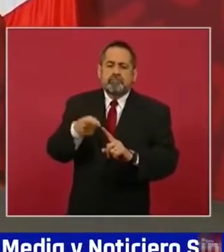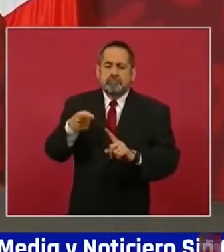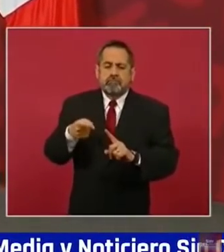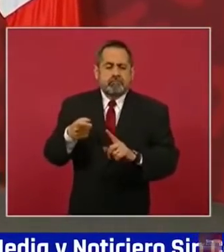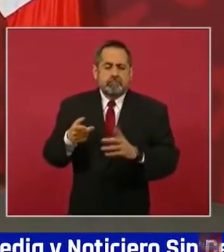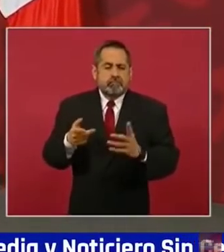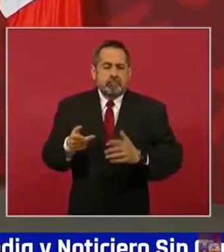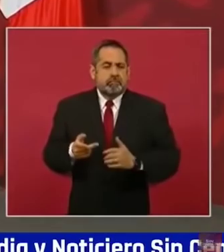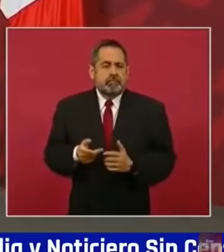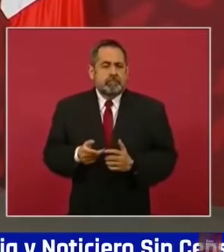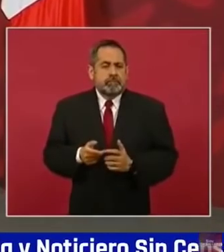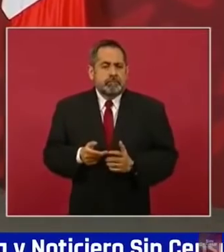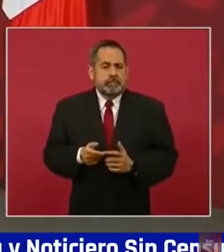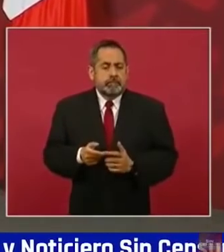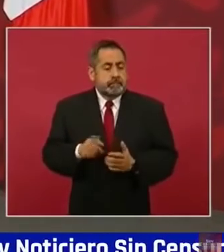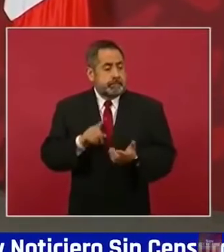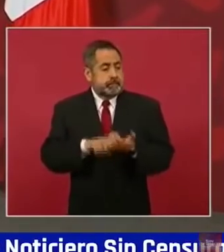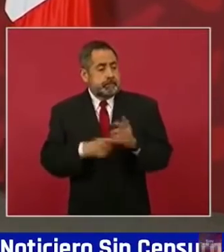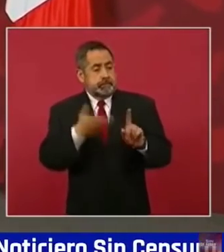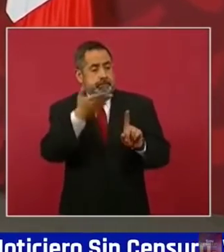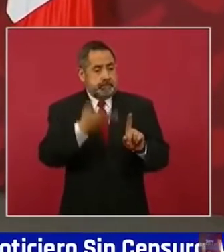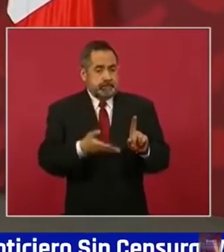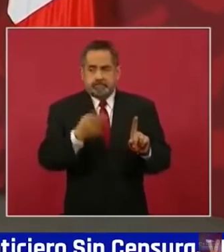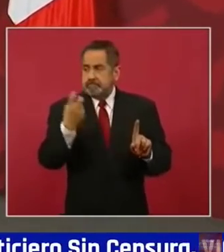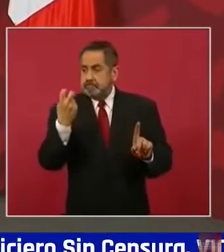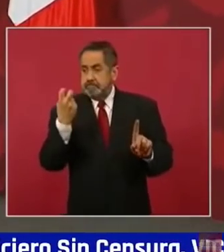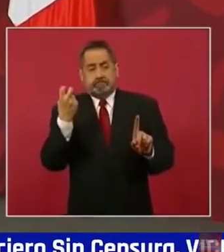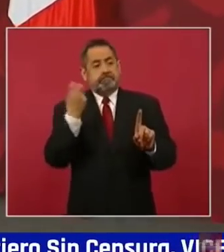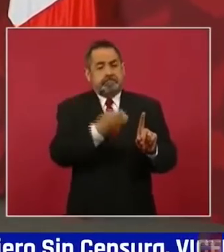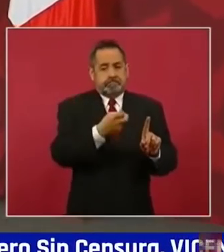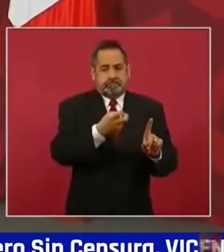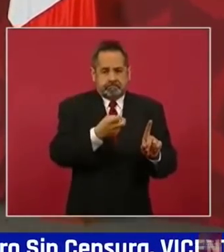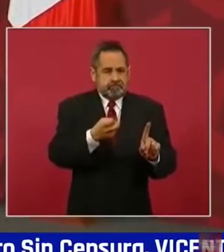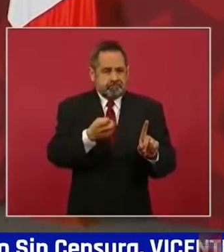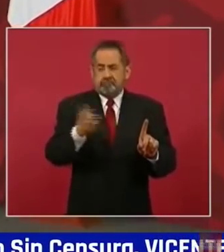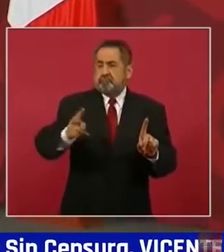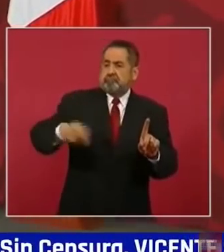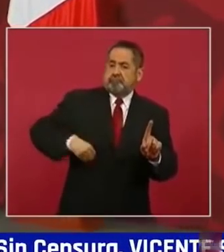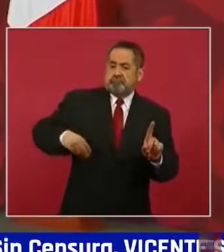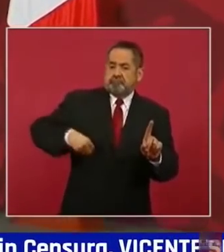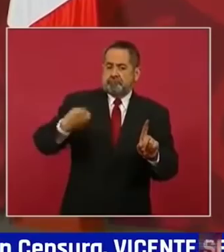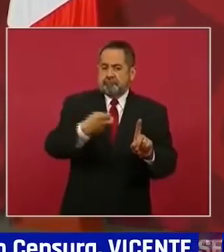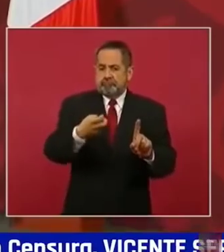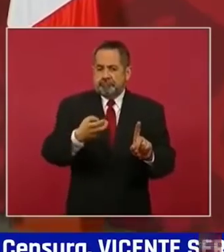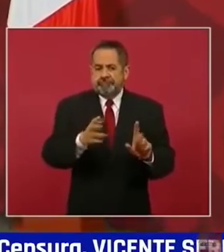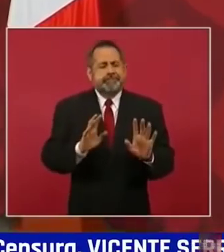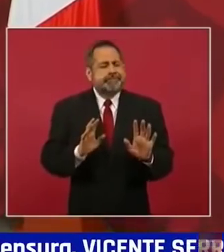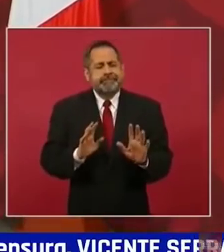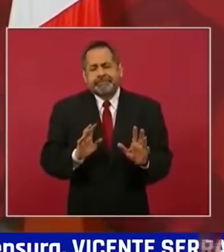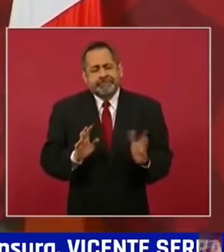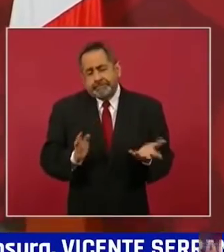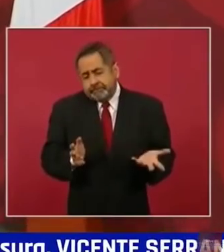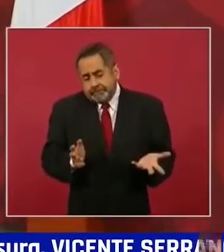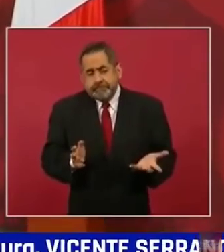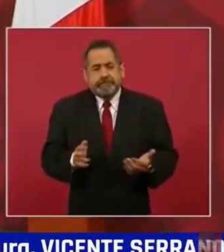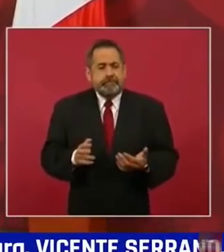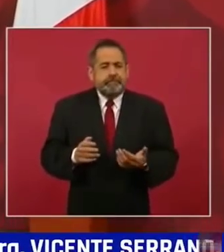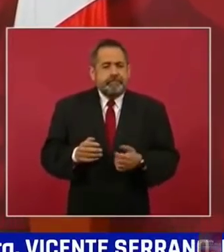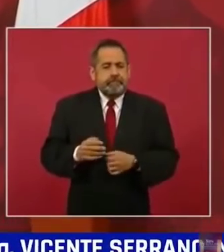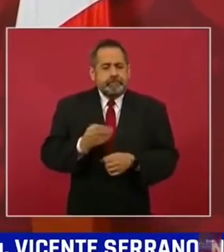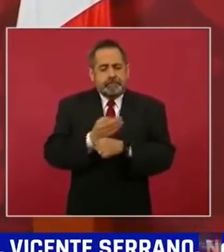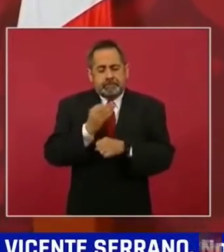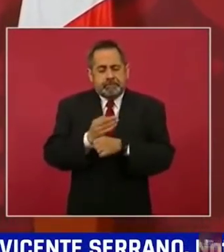que el señalado sea culpable, y en este caso